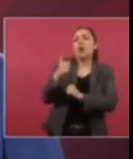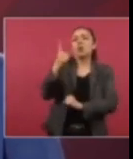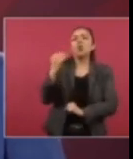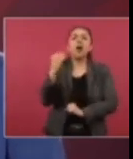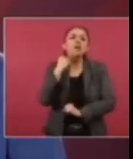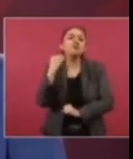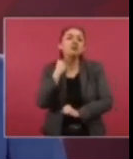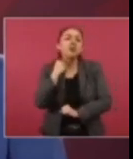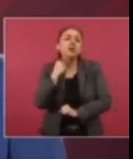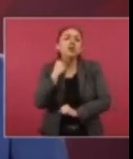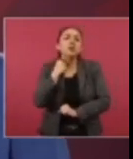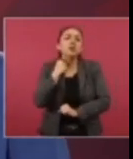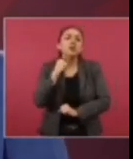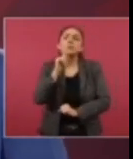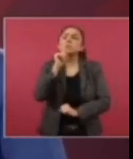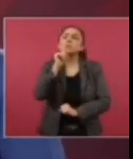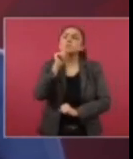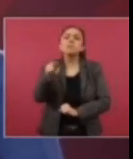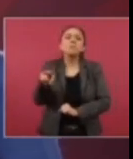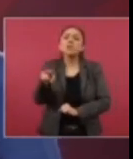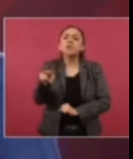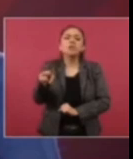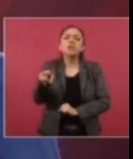de los que